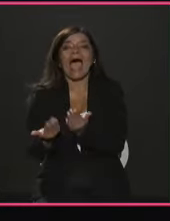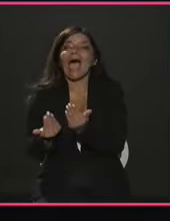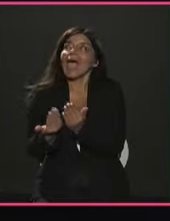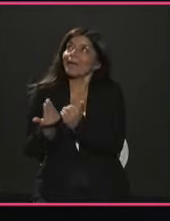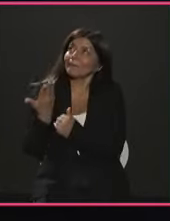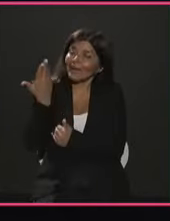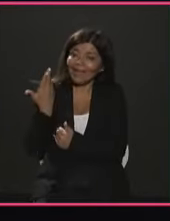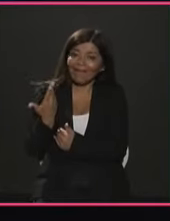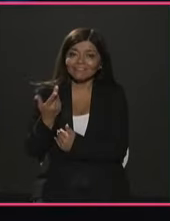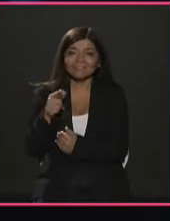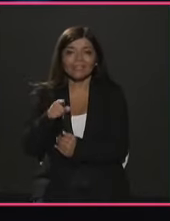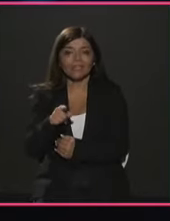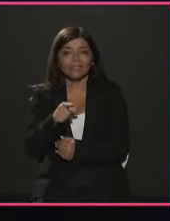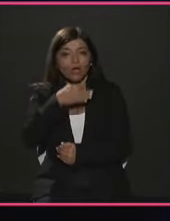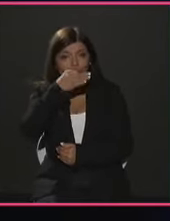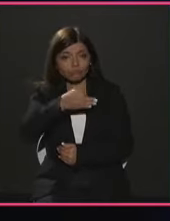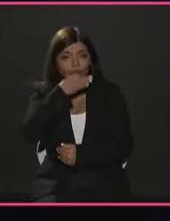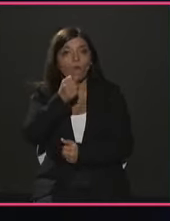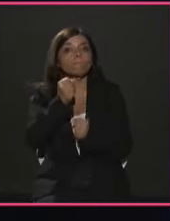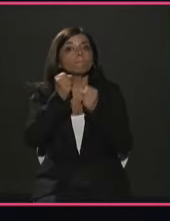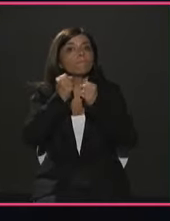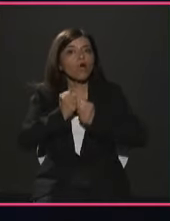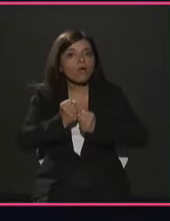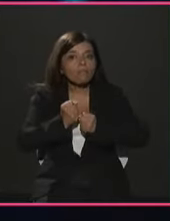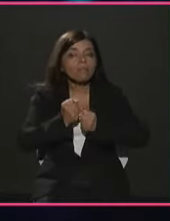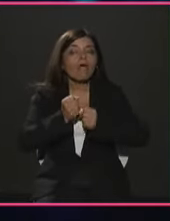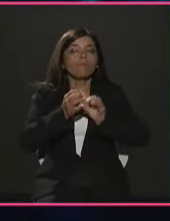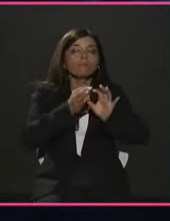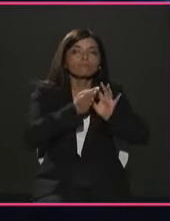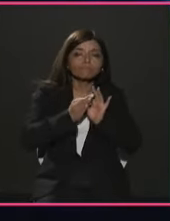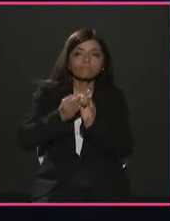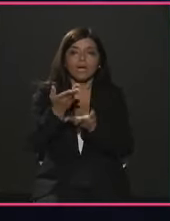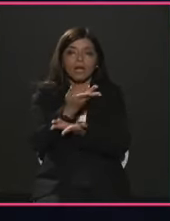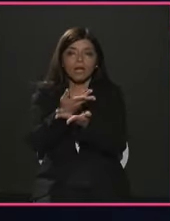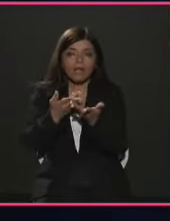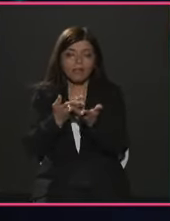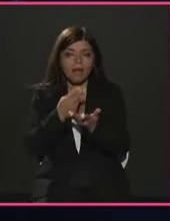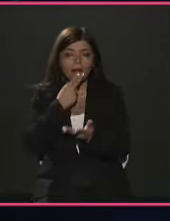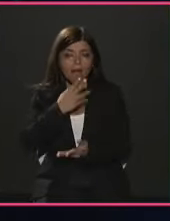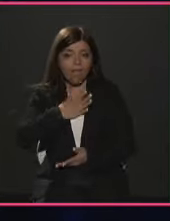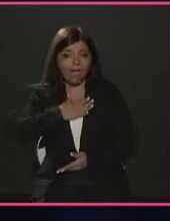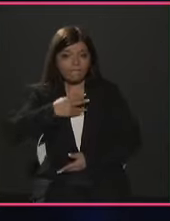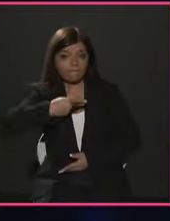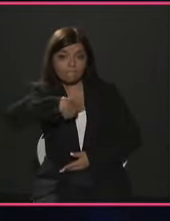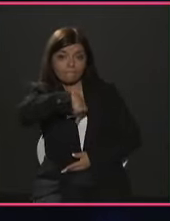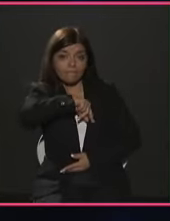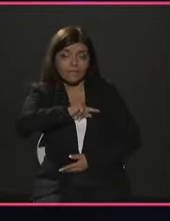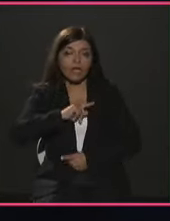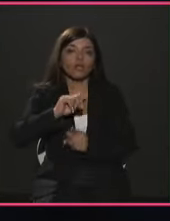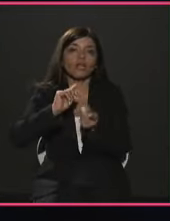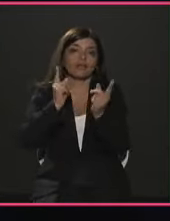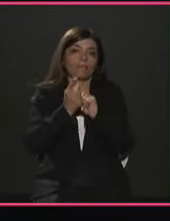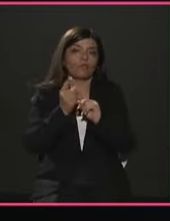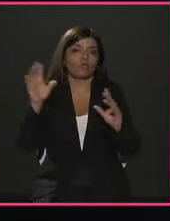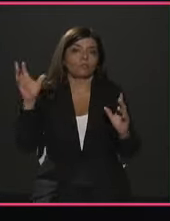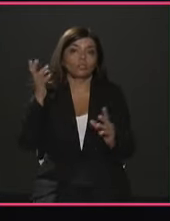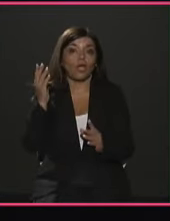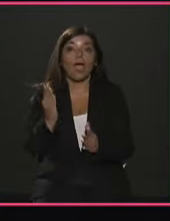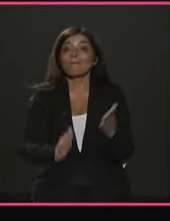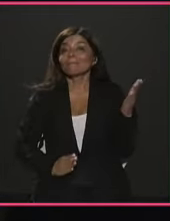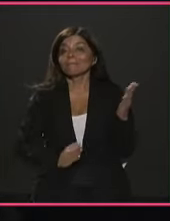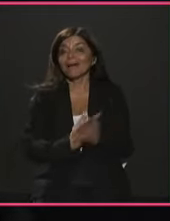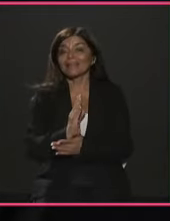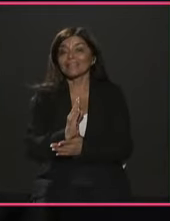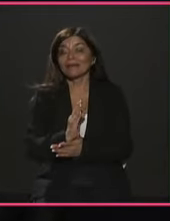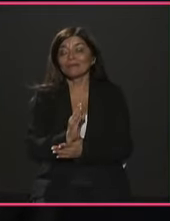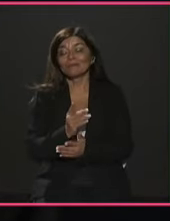mensaje de que podemos lidiar con este en nuestro en nuestra vida en nuestra época pero empecemos primero con la parte